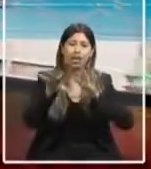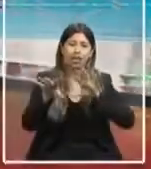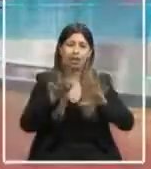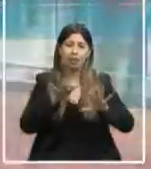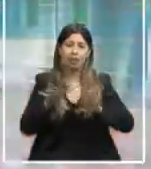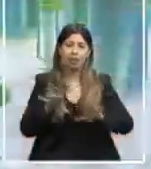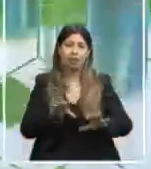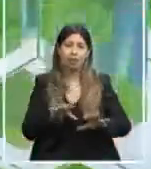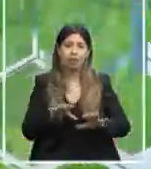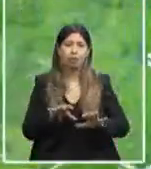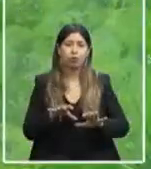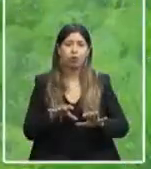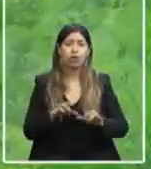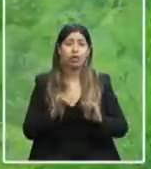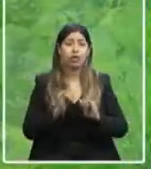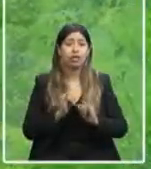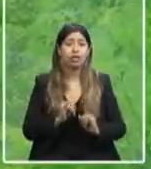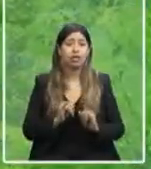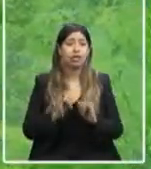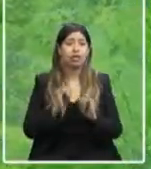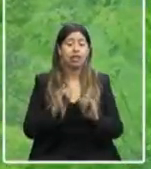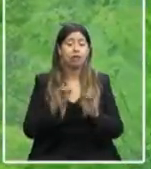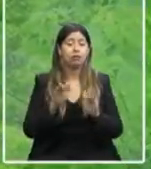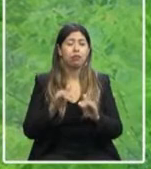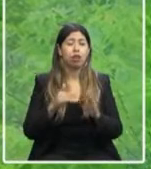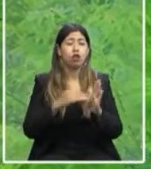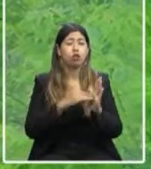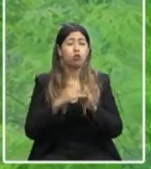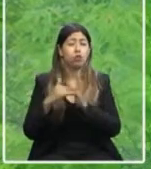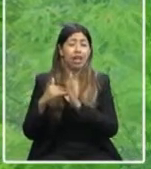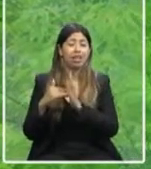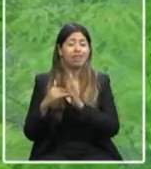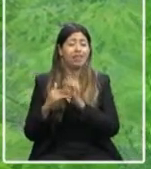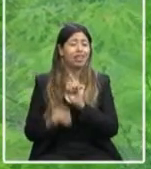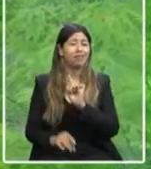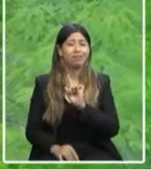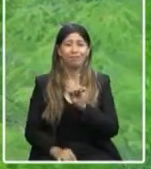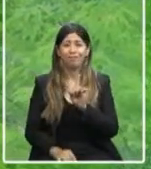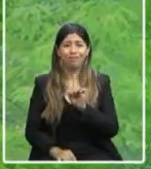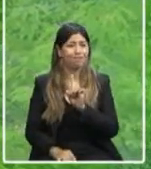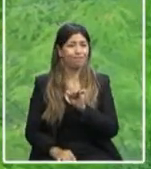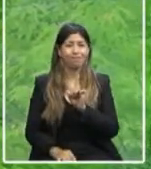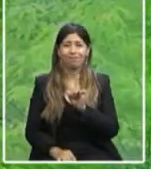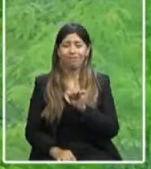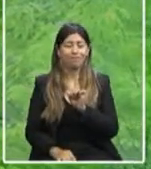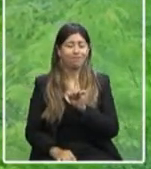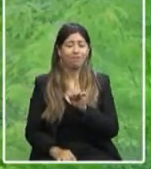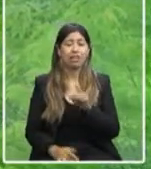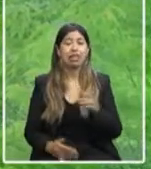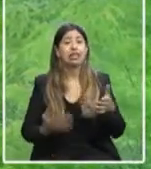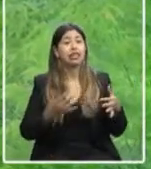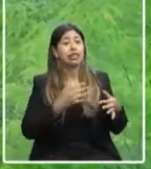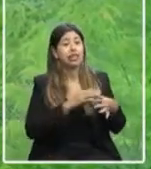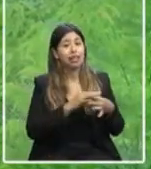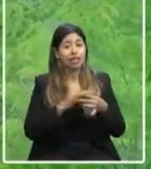recursos, no siempre de la forma más sostenible. Por eso ha llegado un momento en que las intervenciones